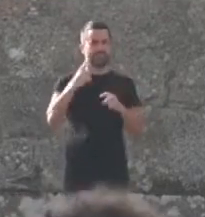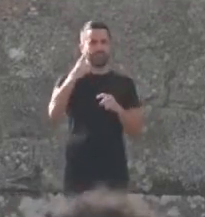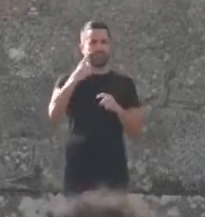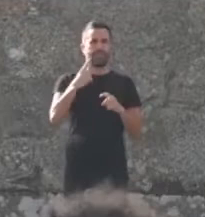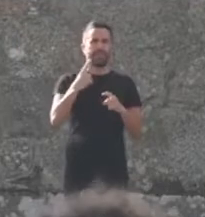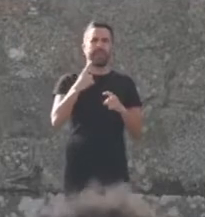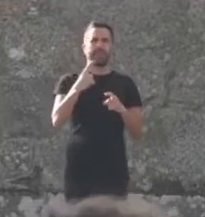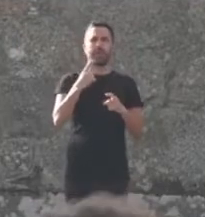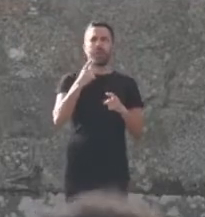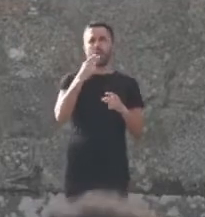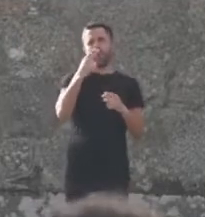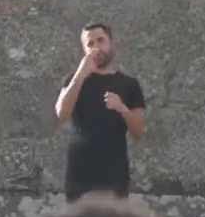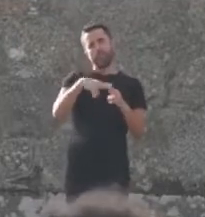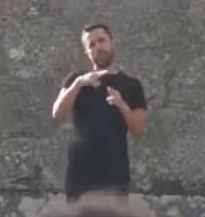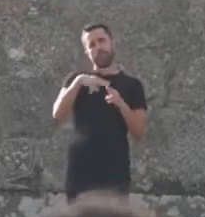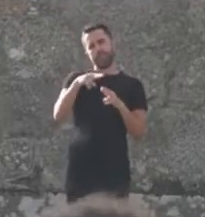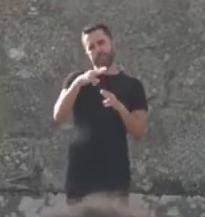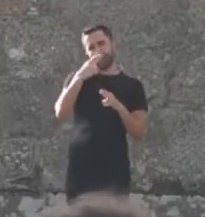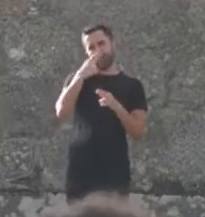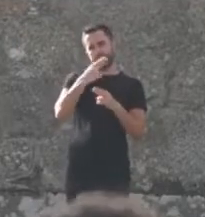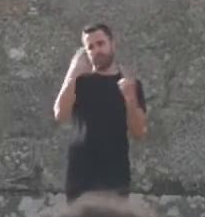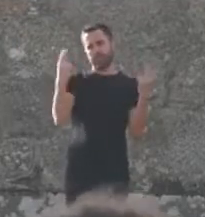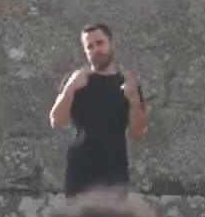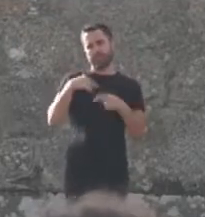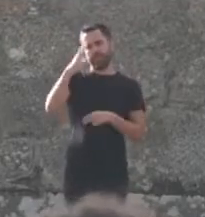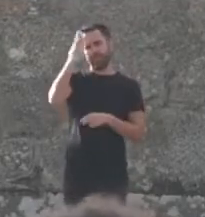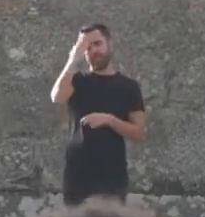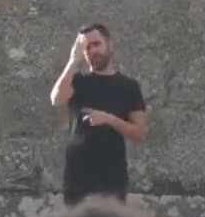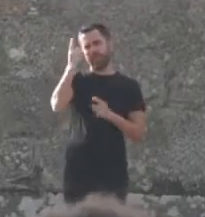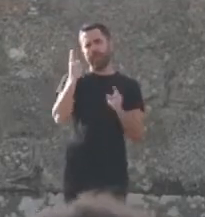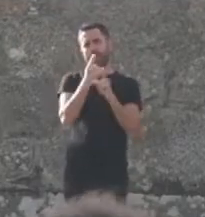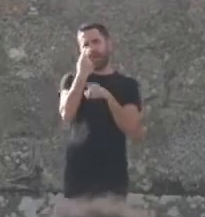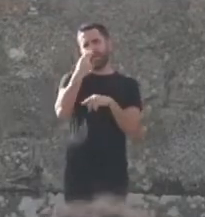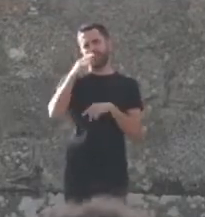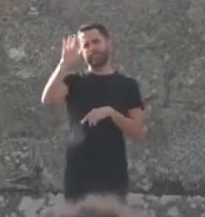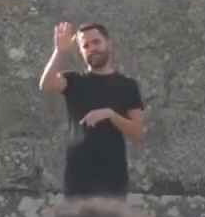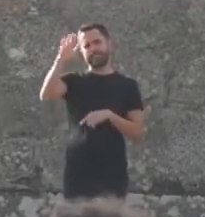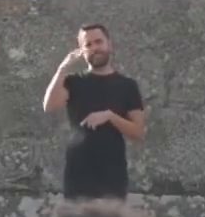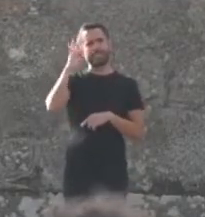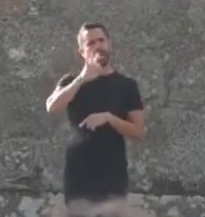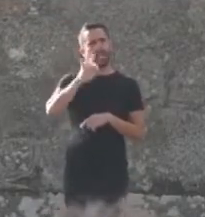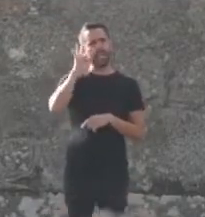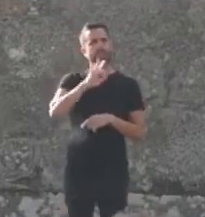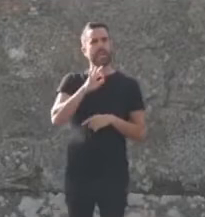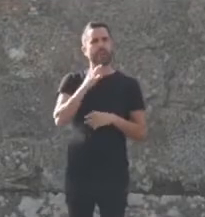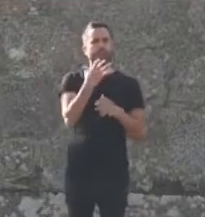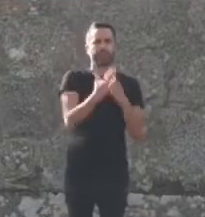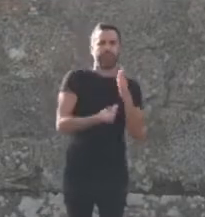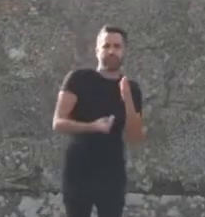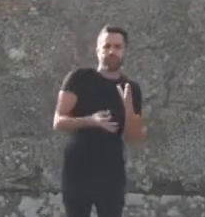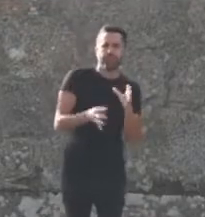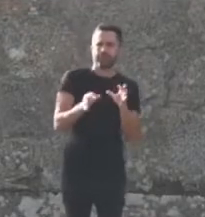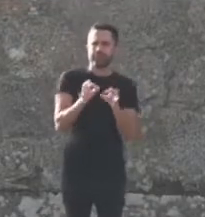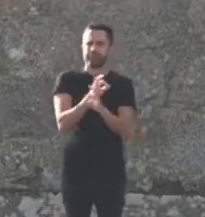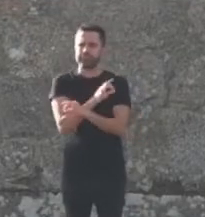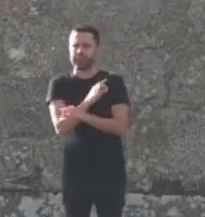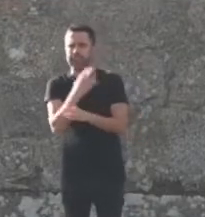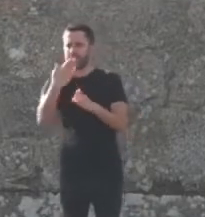política pública de memoria antifascista galega, con moitas eivas, con moitas limitacións,